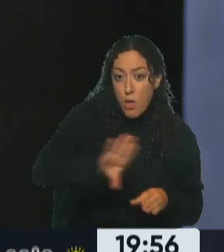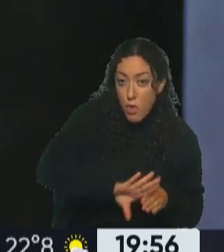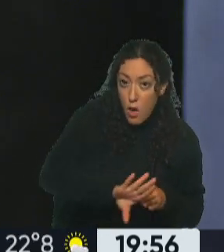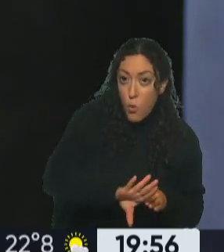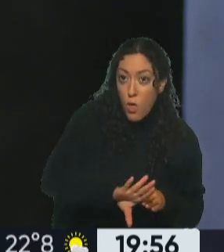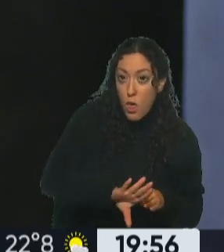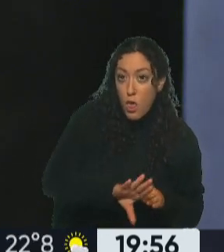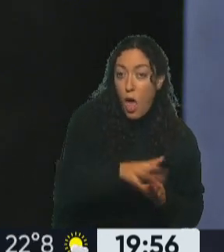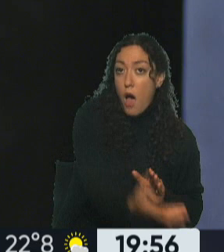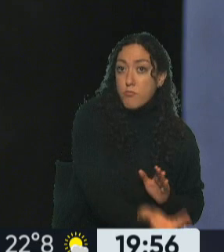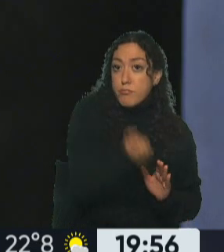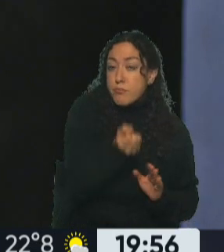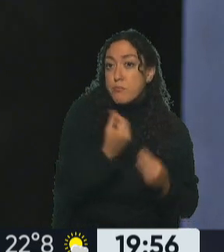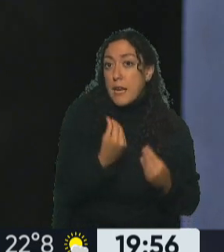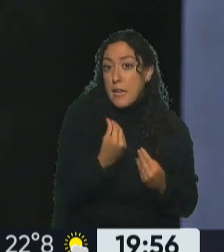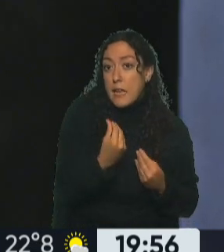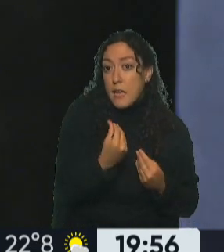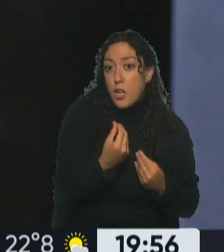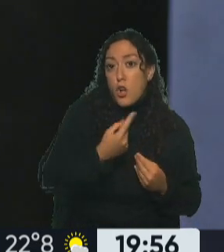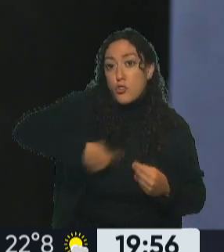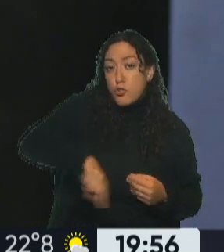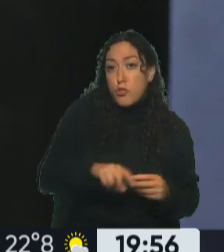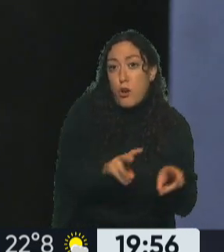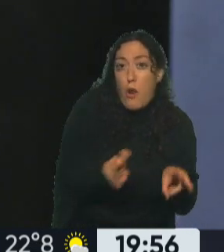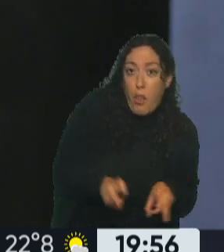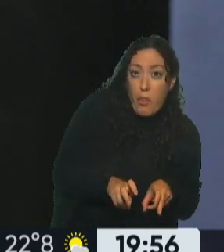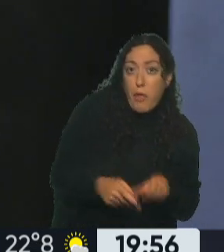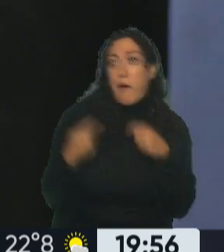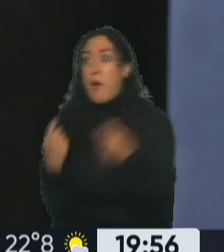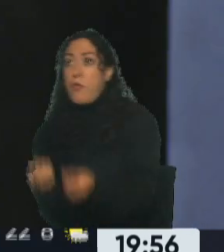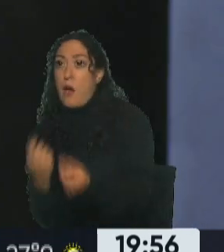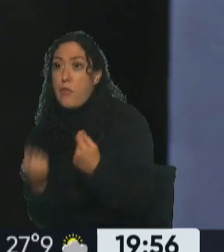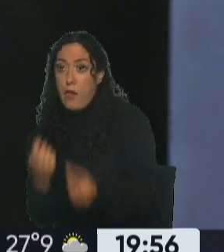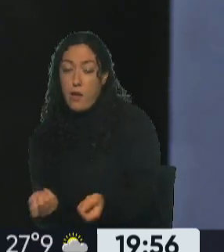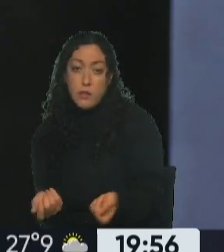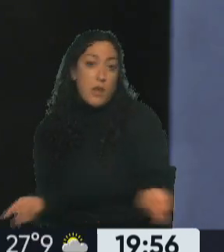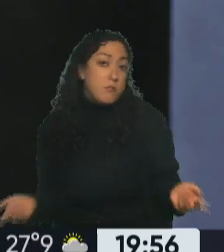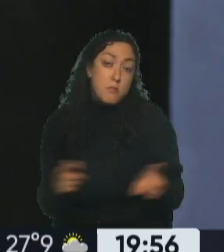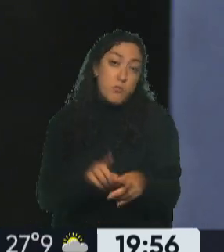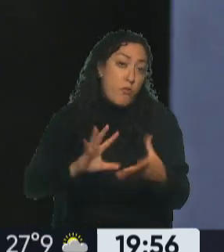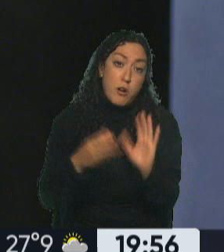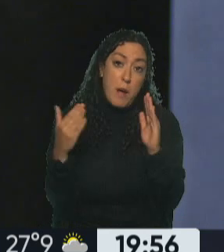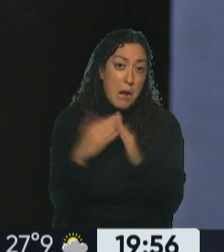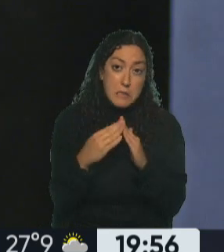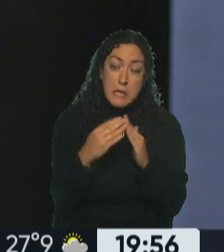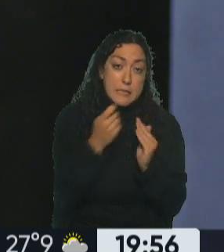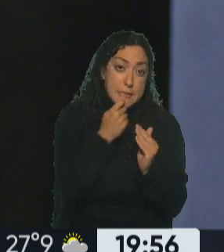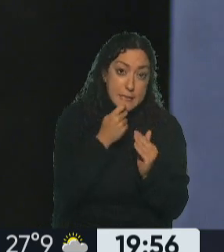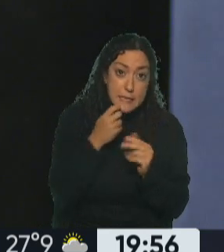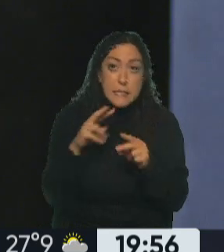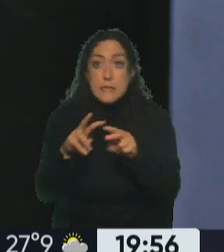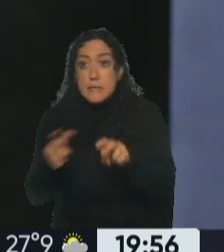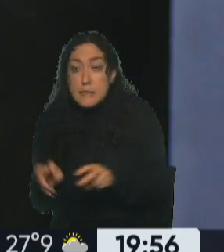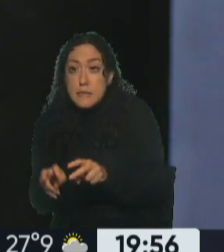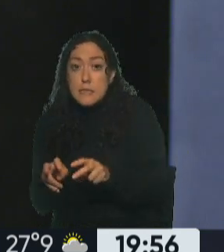al hecho de que el país gaste más de lo que recauda. Como en cualquier hogar, si uno gasta más de lo que recauda, de vuelta alguien le tiene que